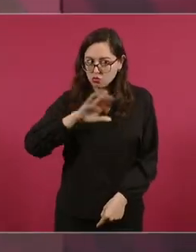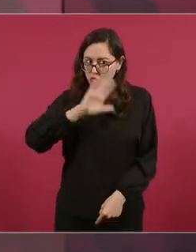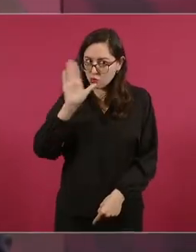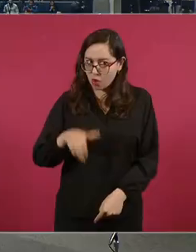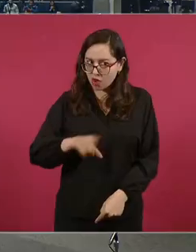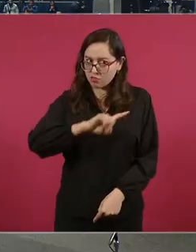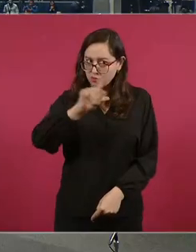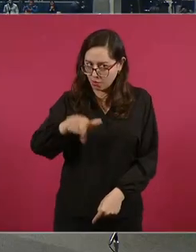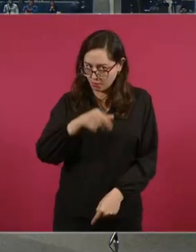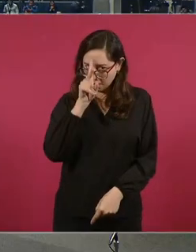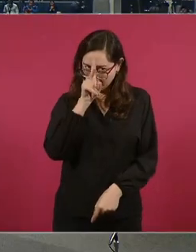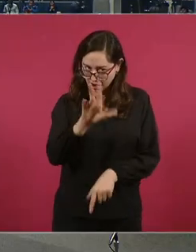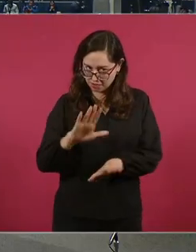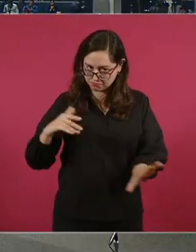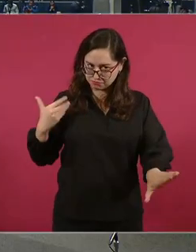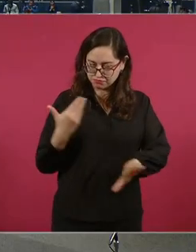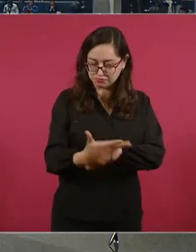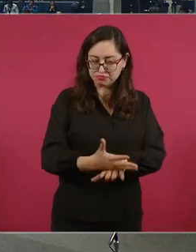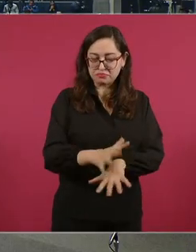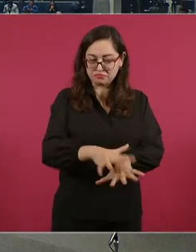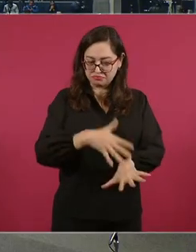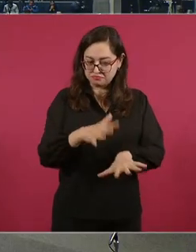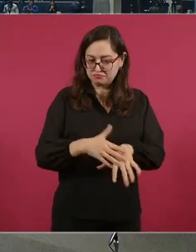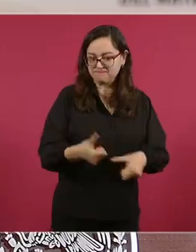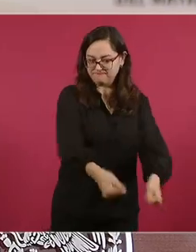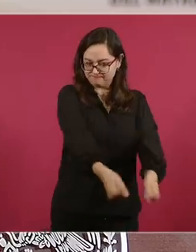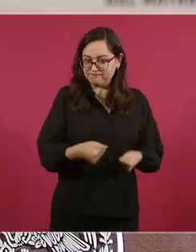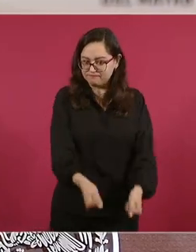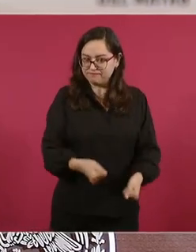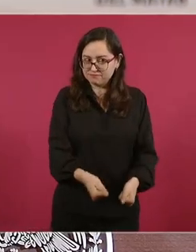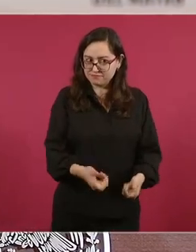Presidente, regresando. De las patas.